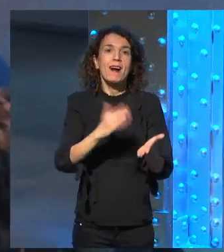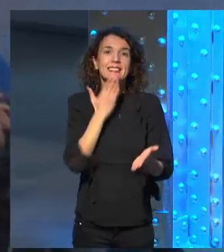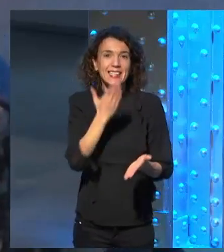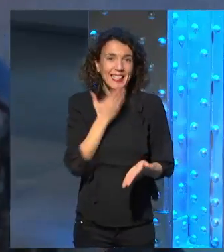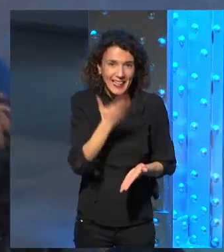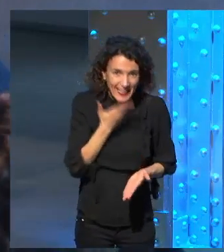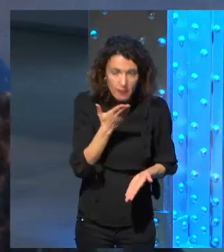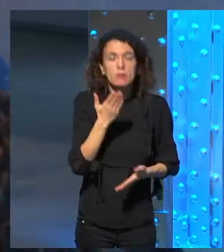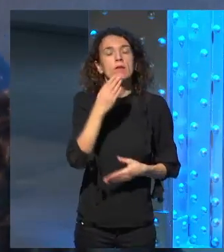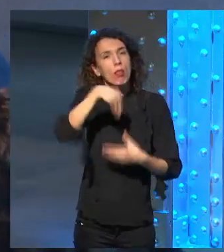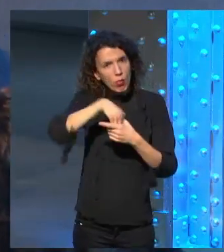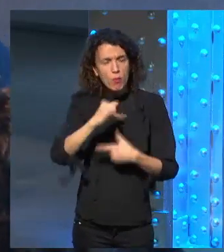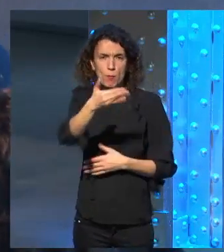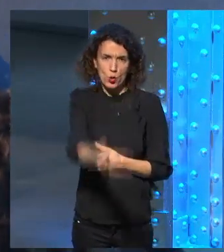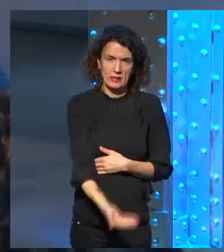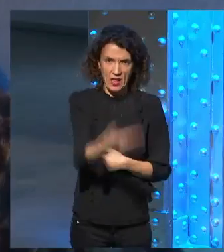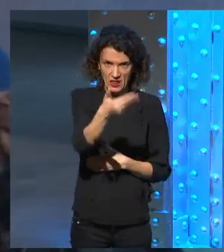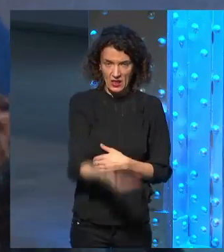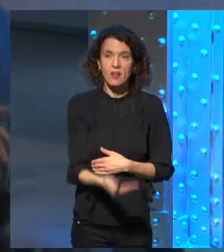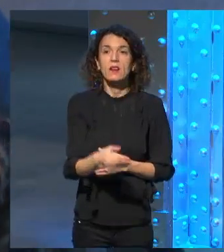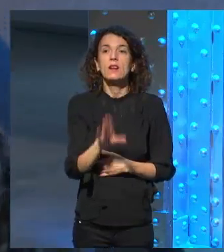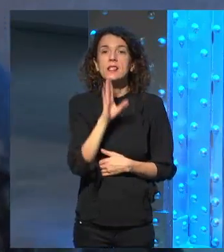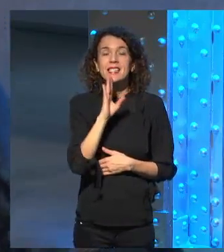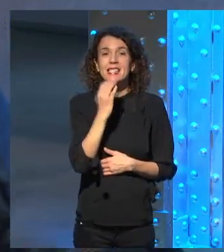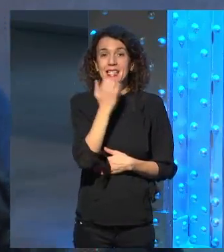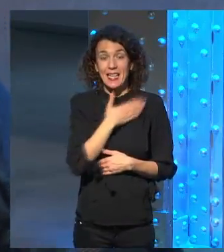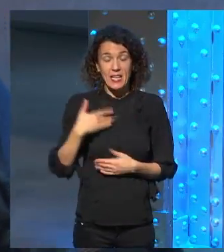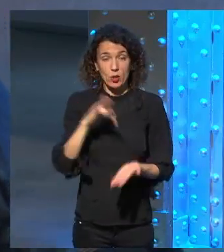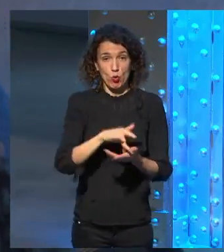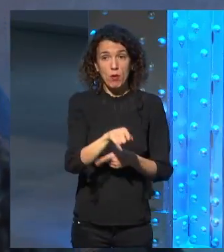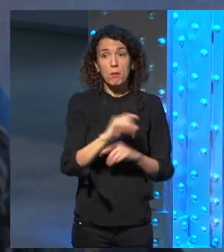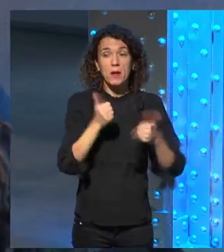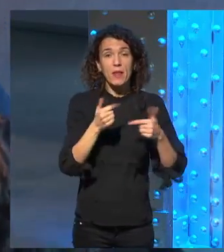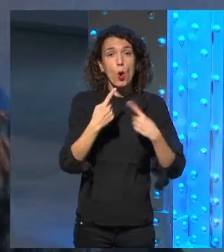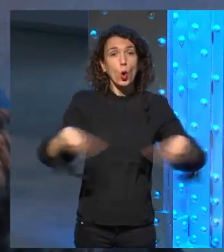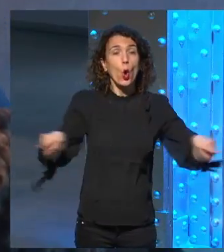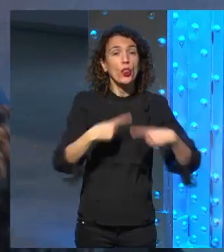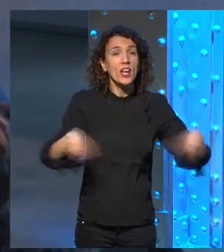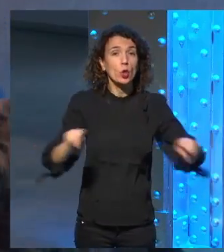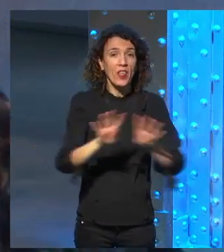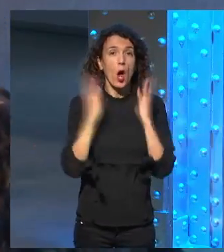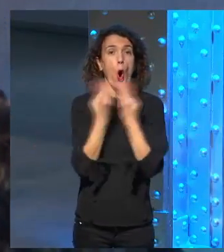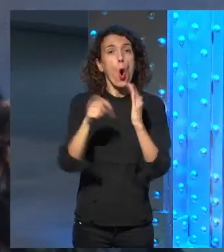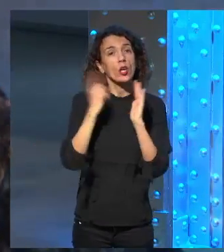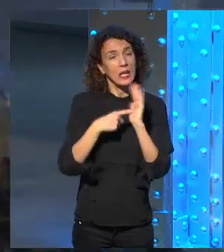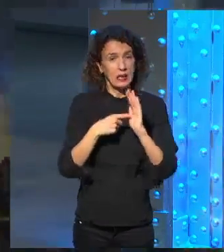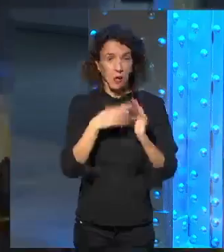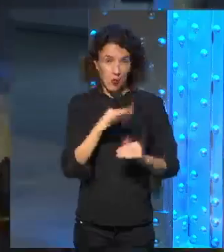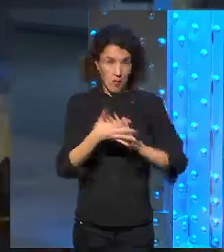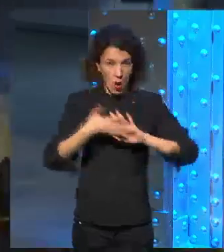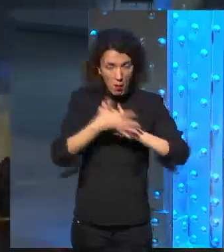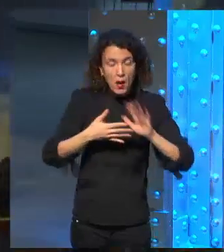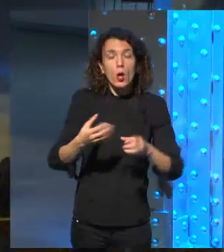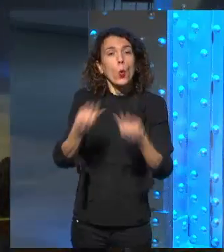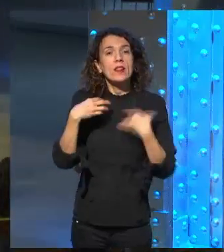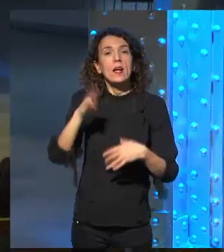en su vocalidad, sí. Y ahora, si os parece, pasamos al concierto de orquesta?